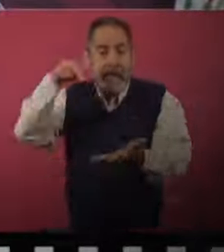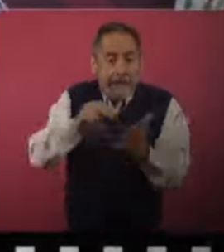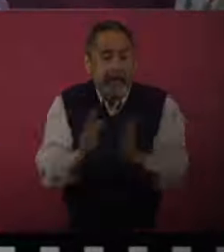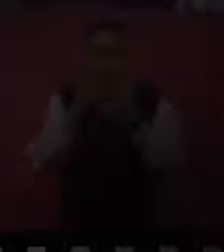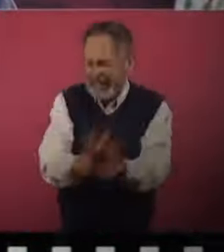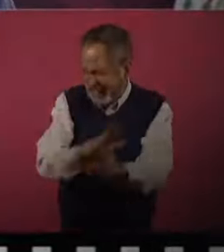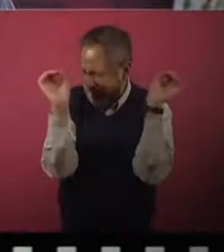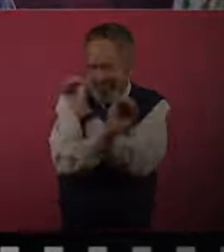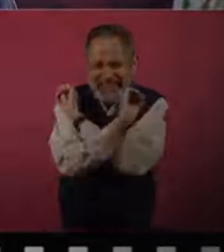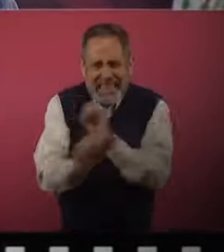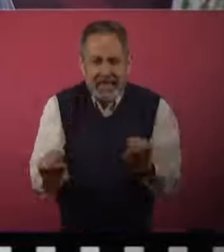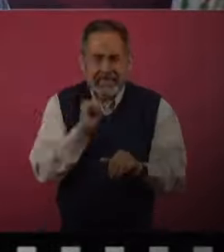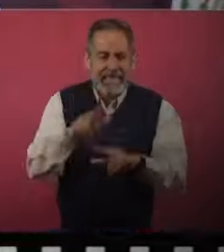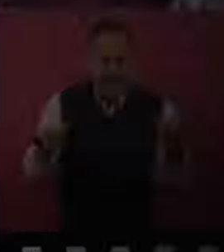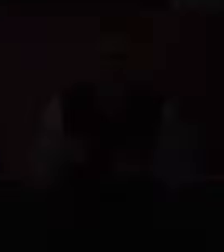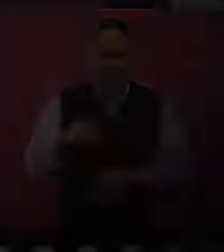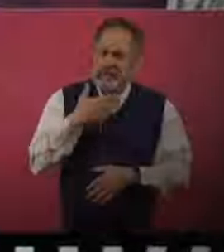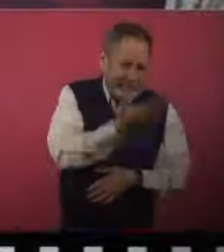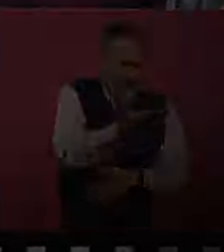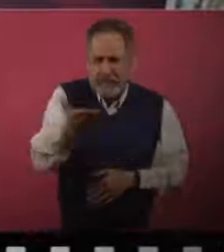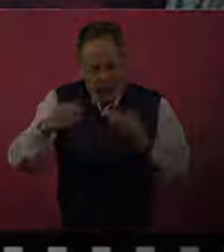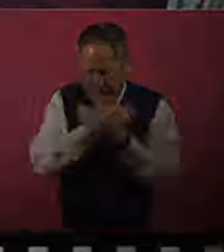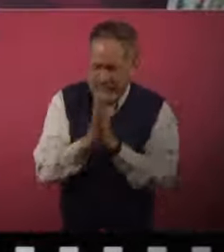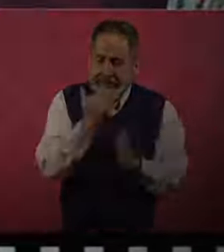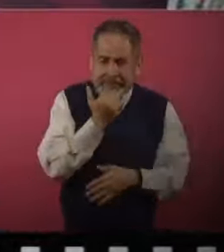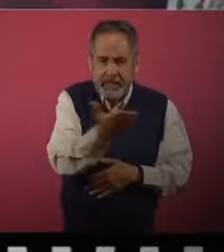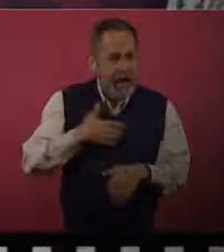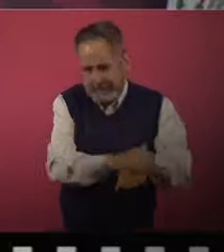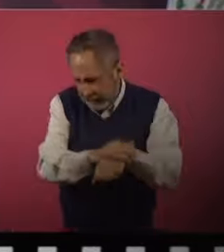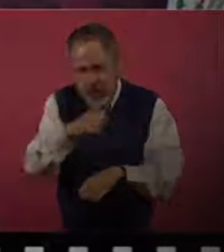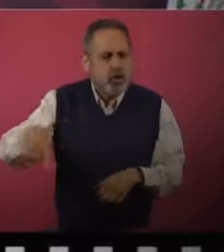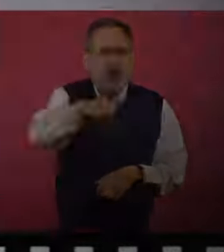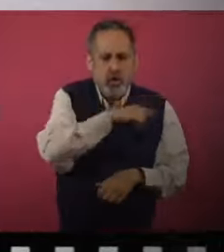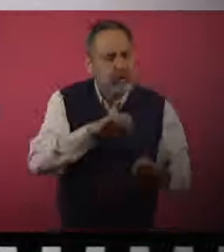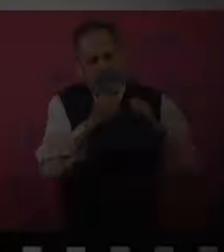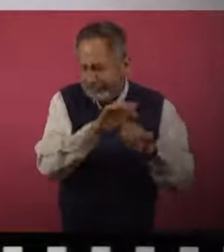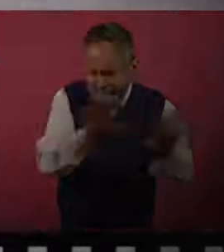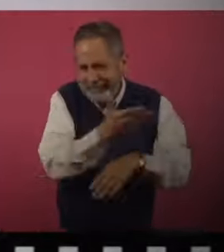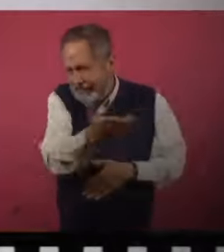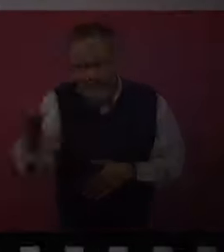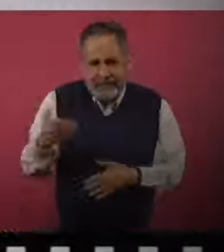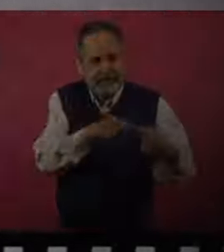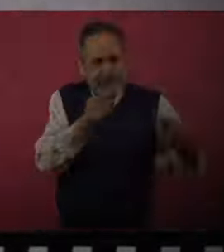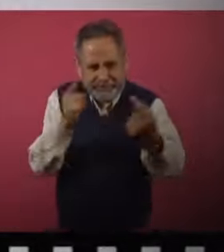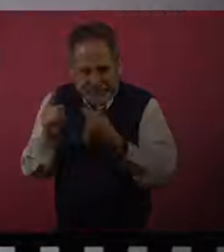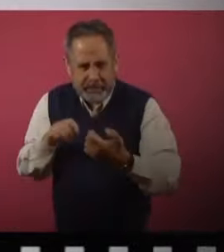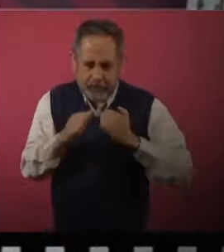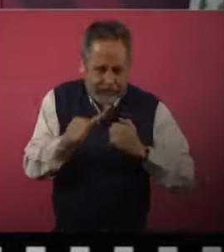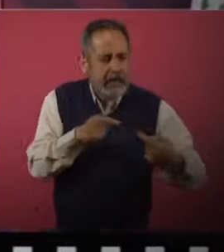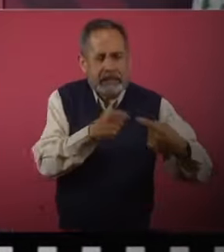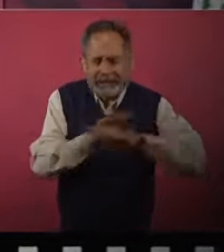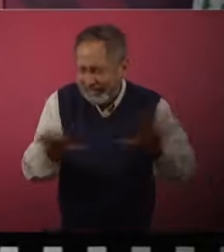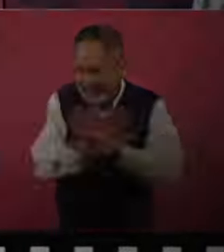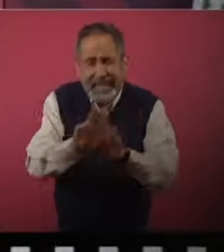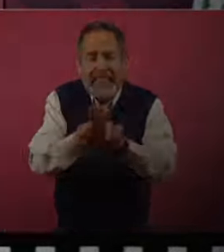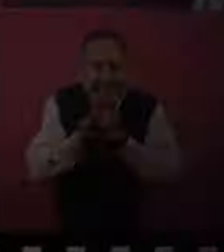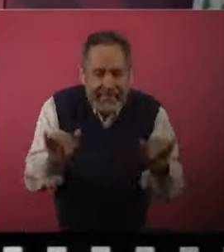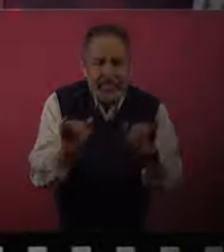nada, y voy a procurar, y les pido a todos, a mis amigos y a mis adversarios, porque no tengo enemigos, que